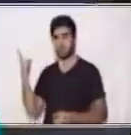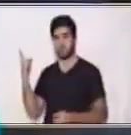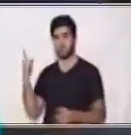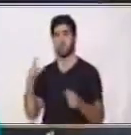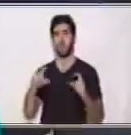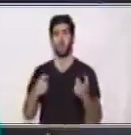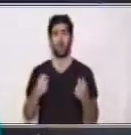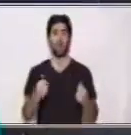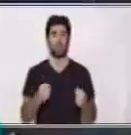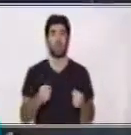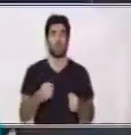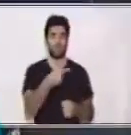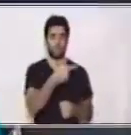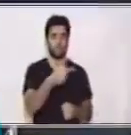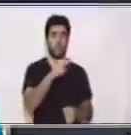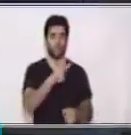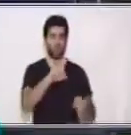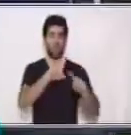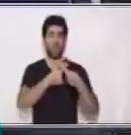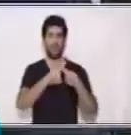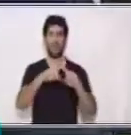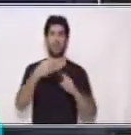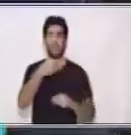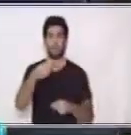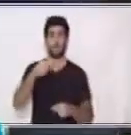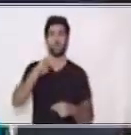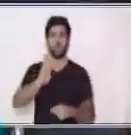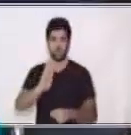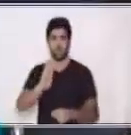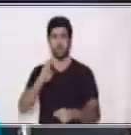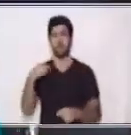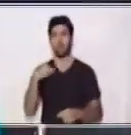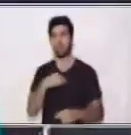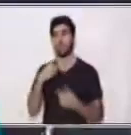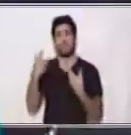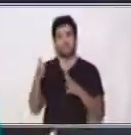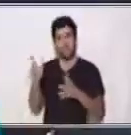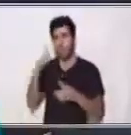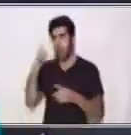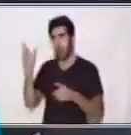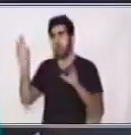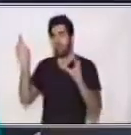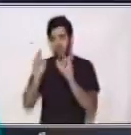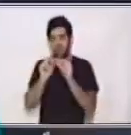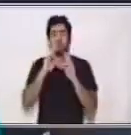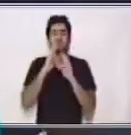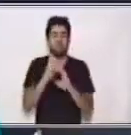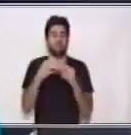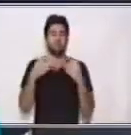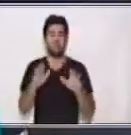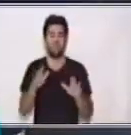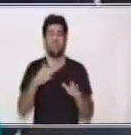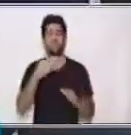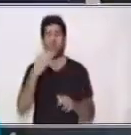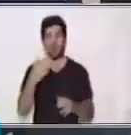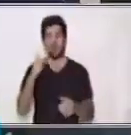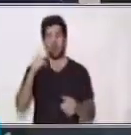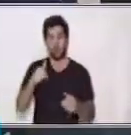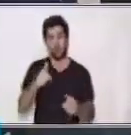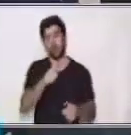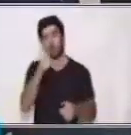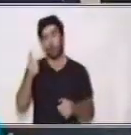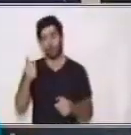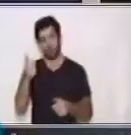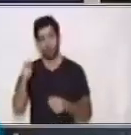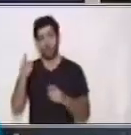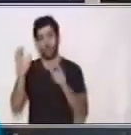3. Y aquí yo ya resolví el corchete, ¿vea? Ahora colocamos el siguiente valor, que es